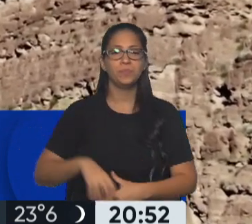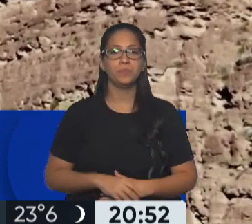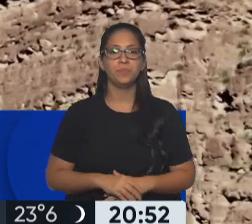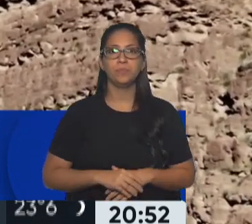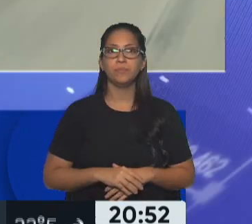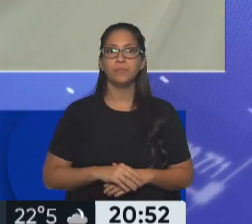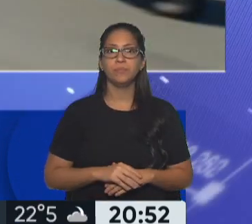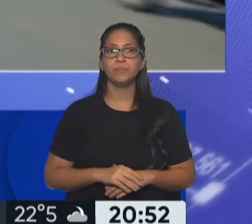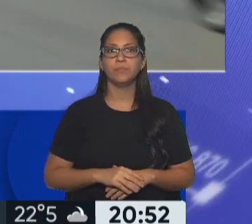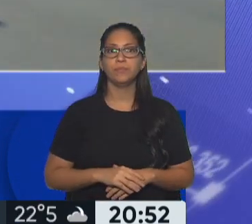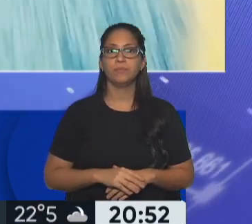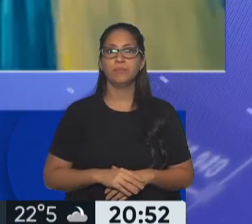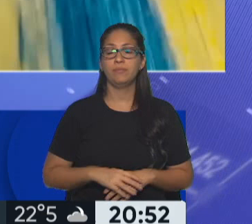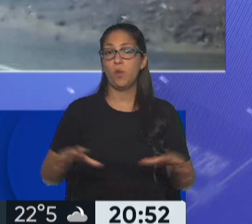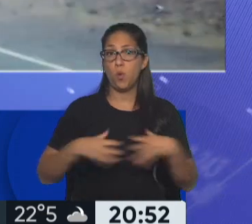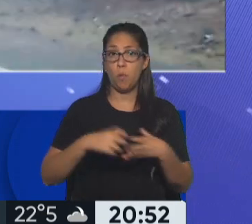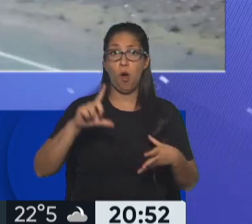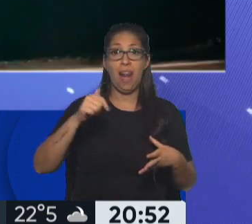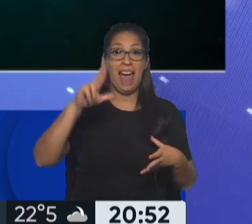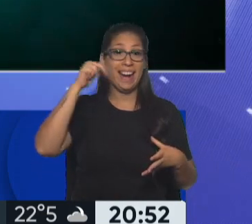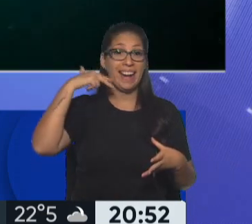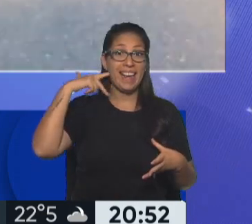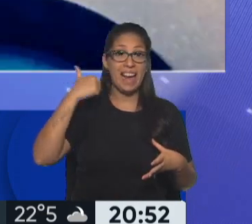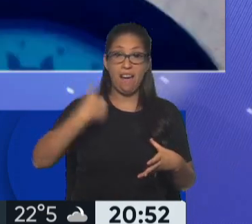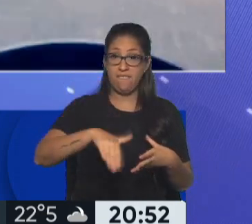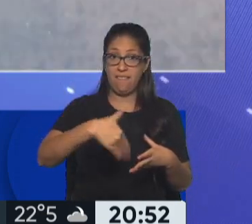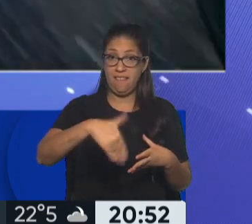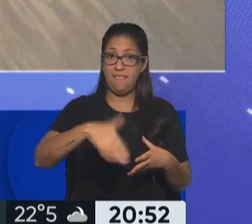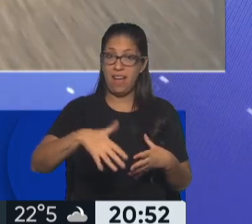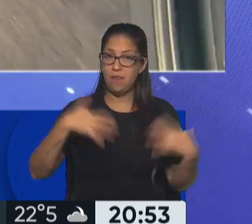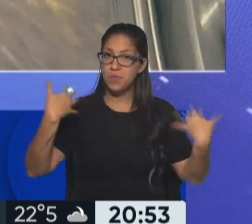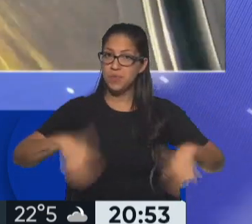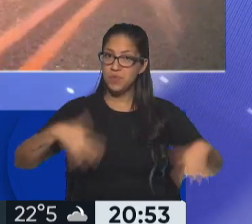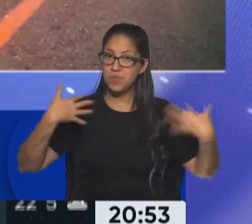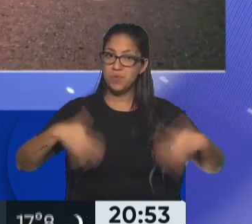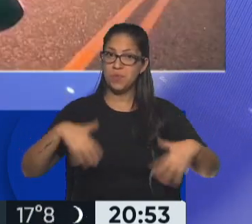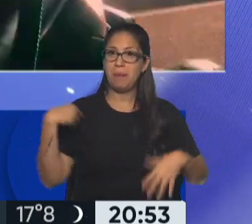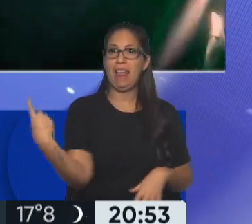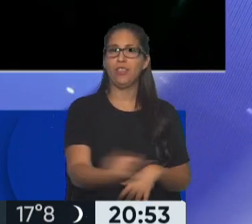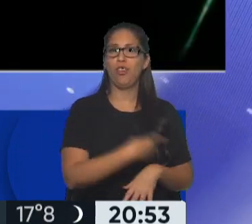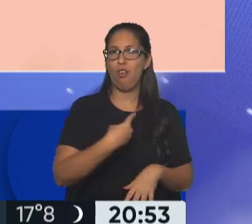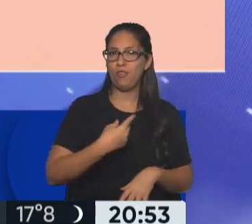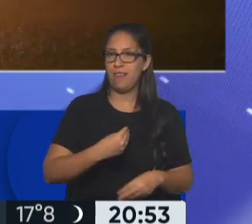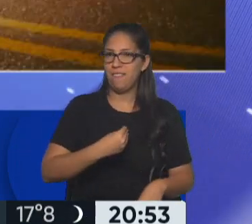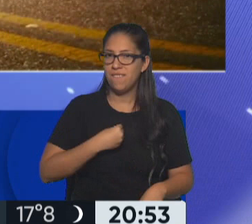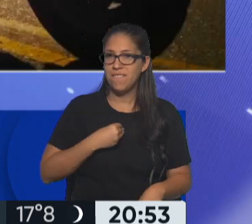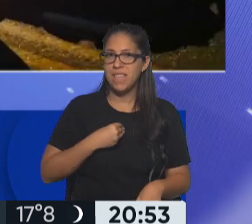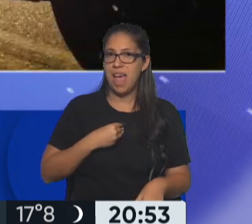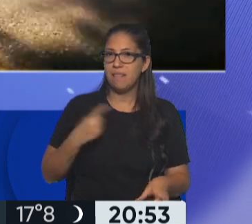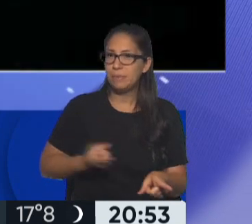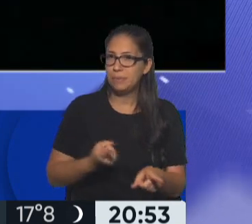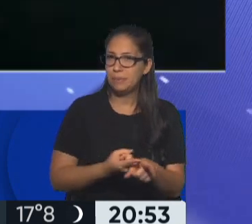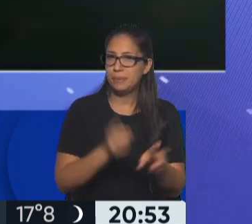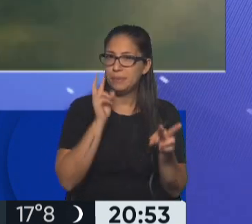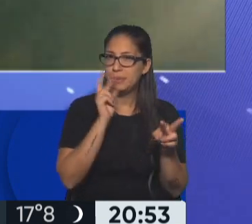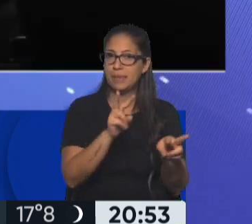cabe destacar que La Renga nos espera con un gran baquete para todos nosotros, para todos los fieles seguidores, porque el 13, bueno, se